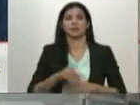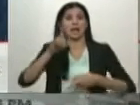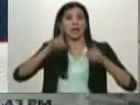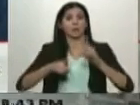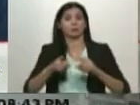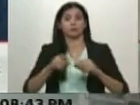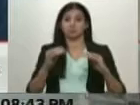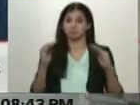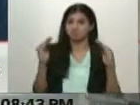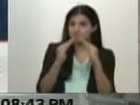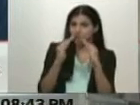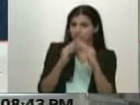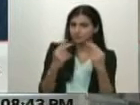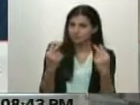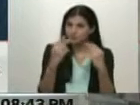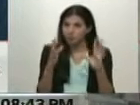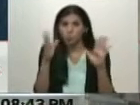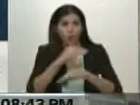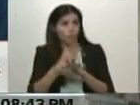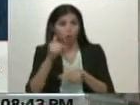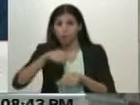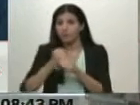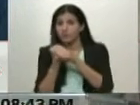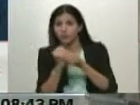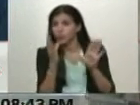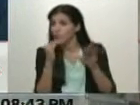en sus casas. Hoy no hay juego de béisbol, ¿verdad?